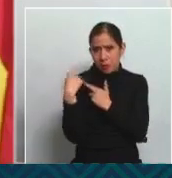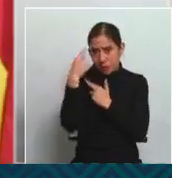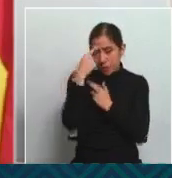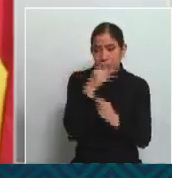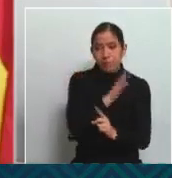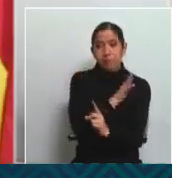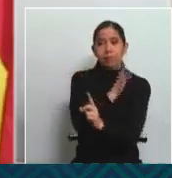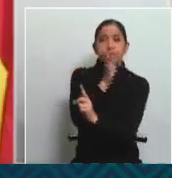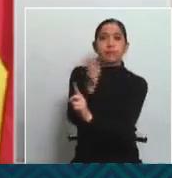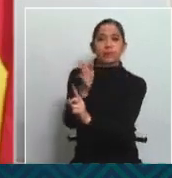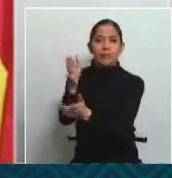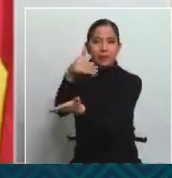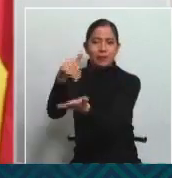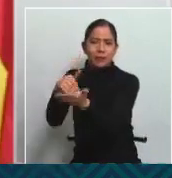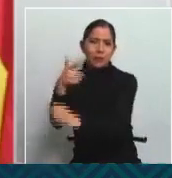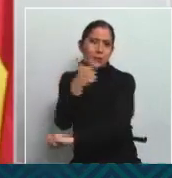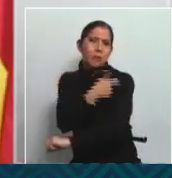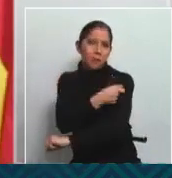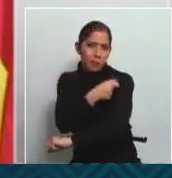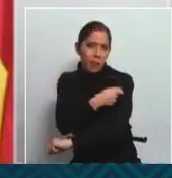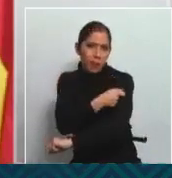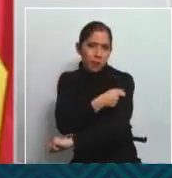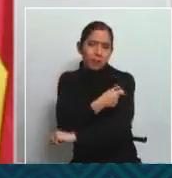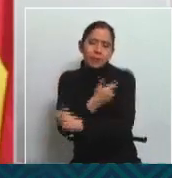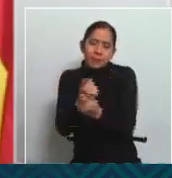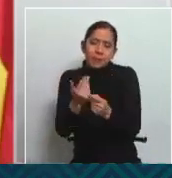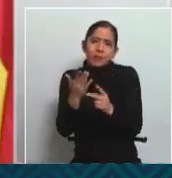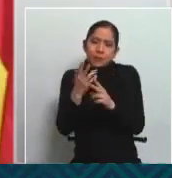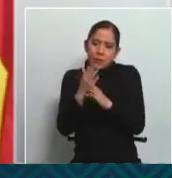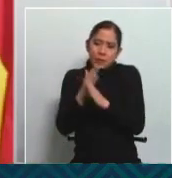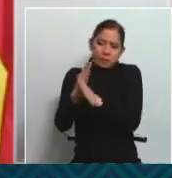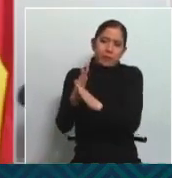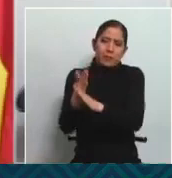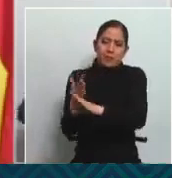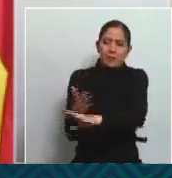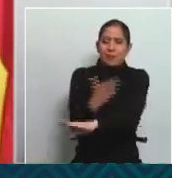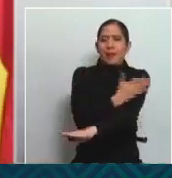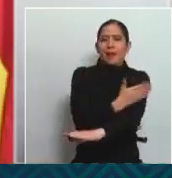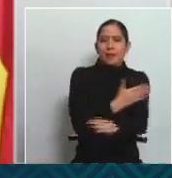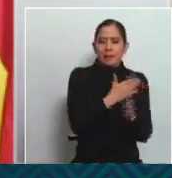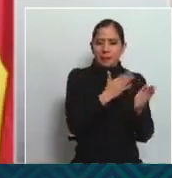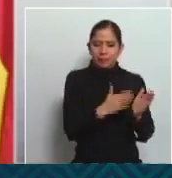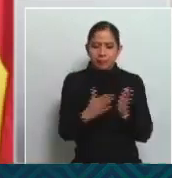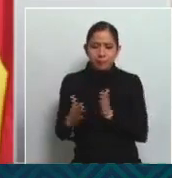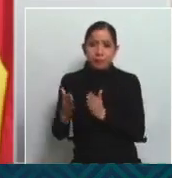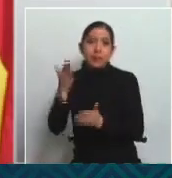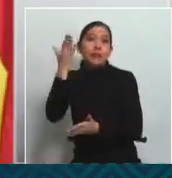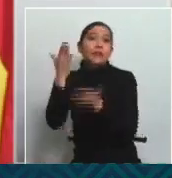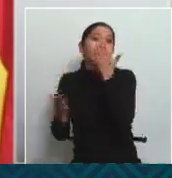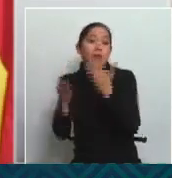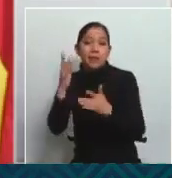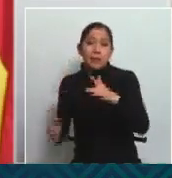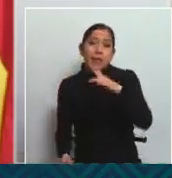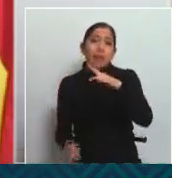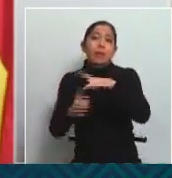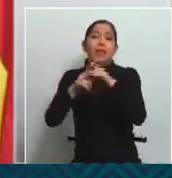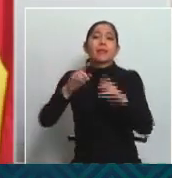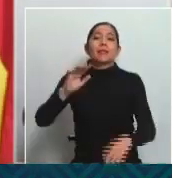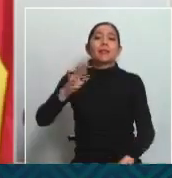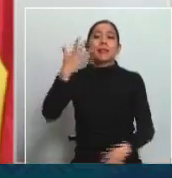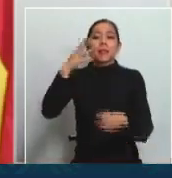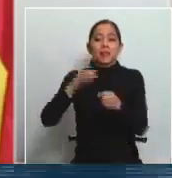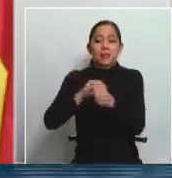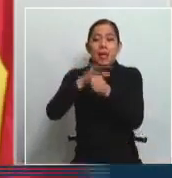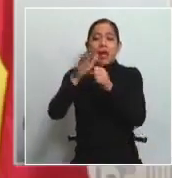asistir a los puntos de vacunación y prepararnos para una eventual quinta ola